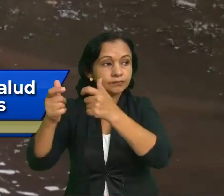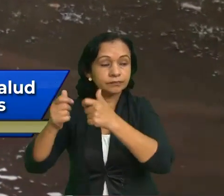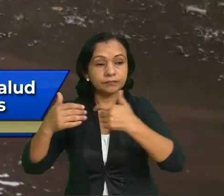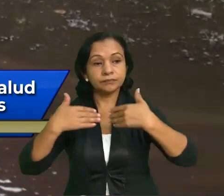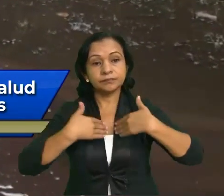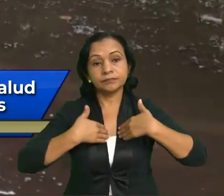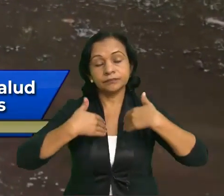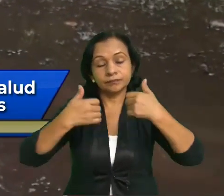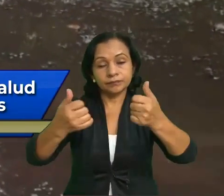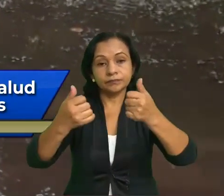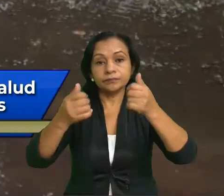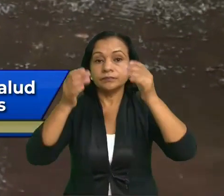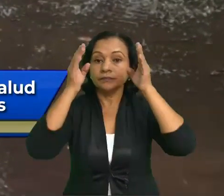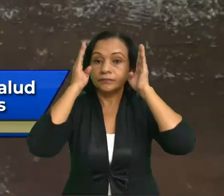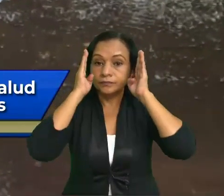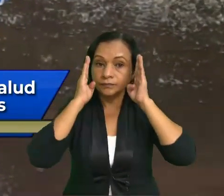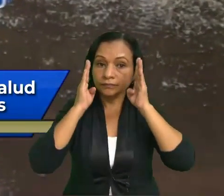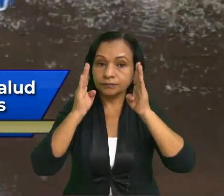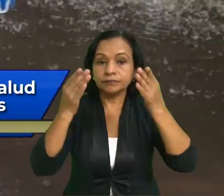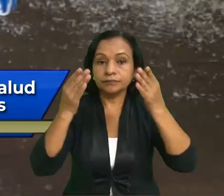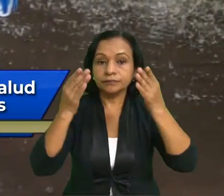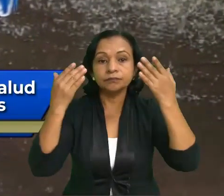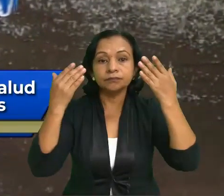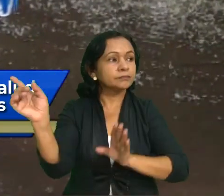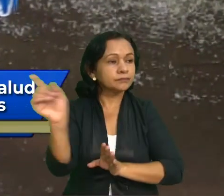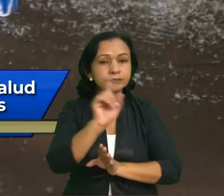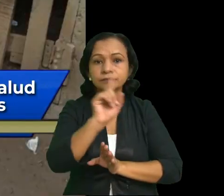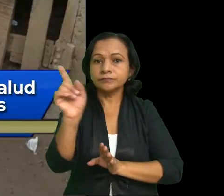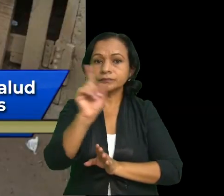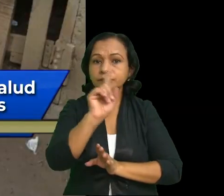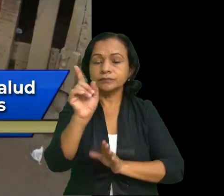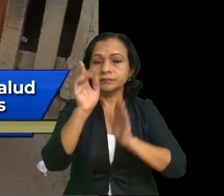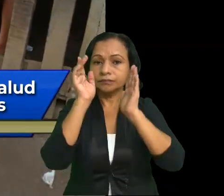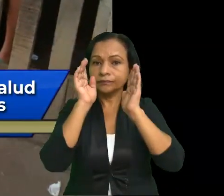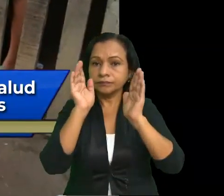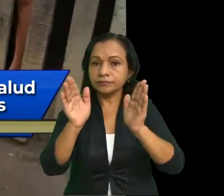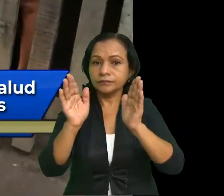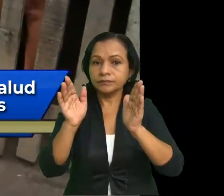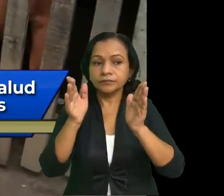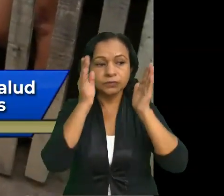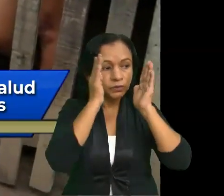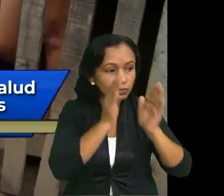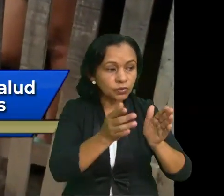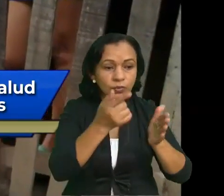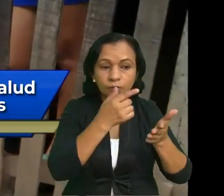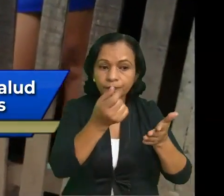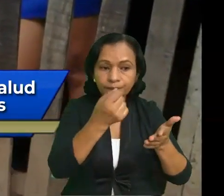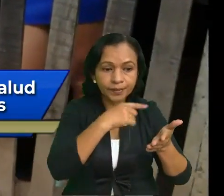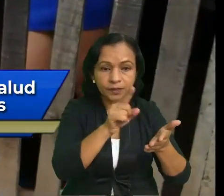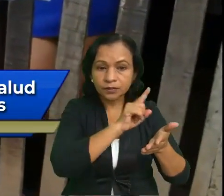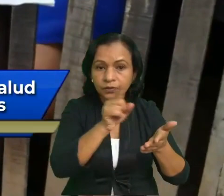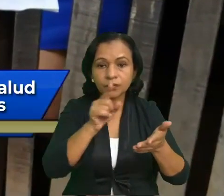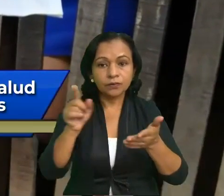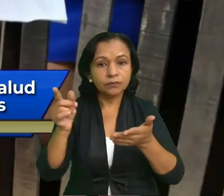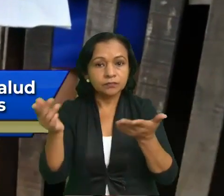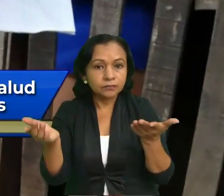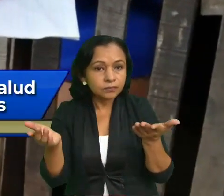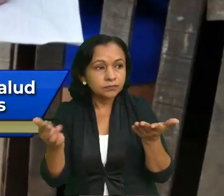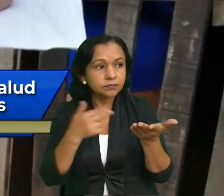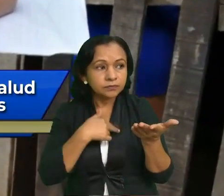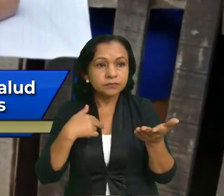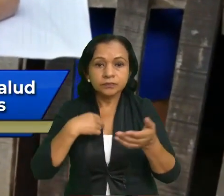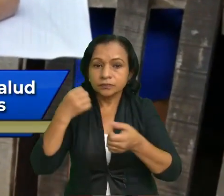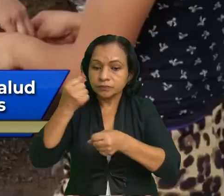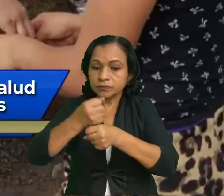la atención que se brinde en estas condiciones no vamos a atender específicamente solo la medicación si vos vas a estar haciendo un esfuerzo